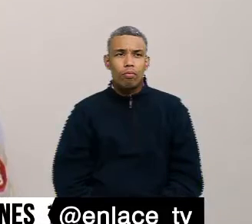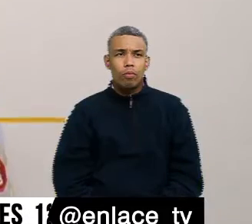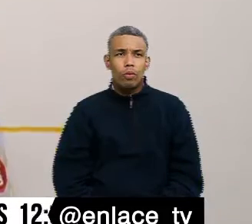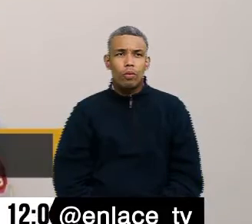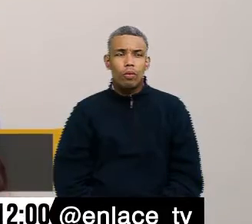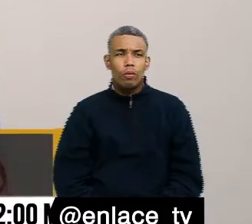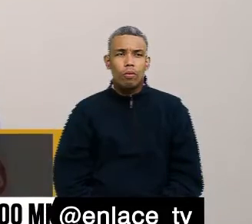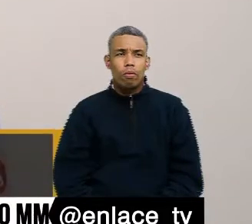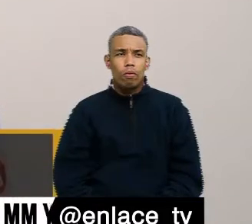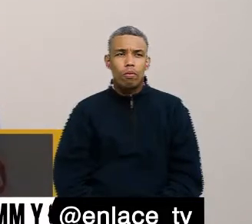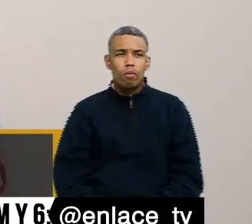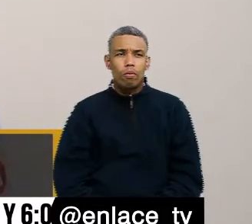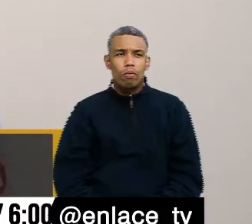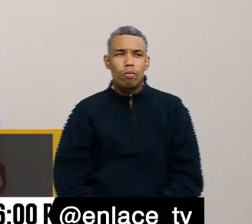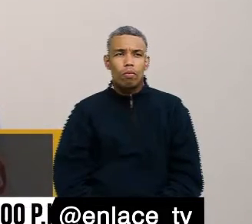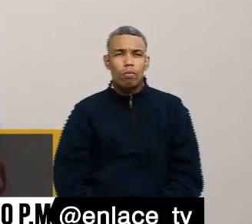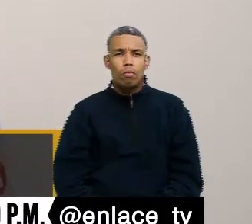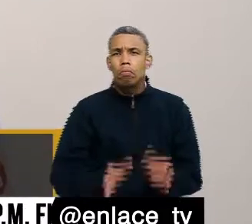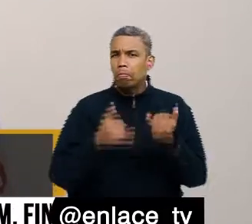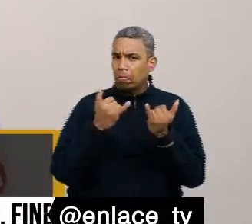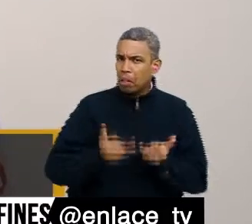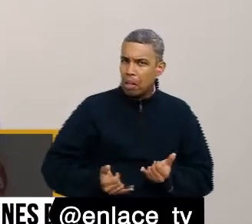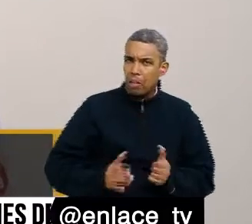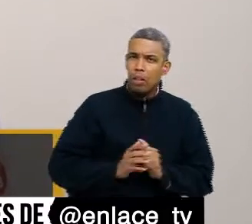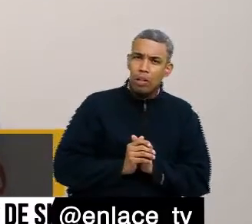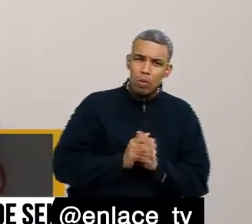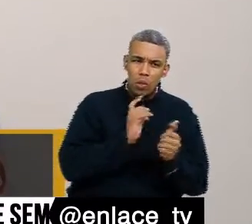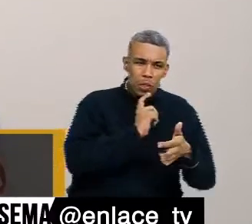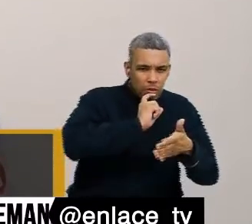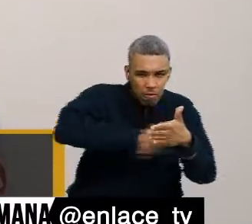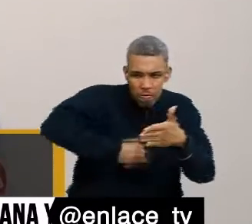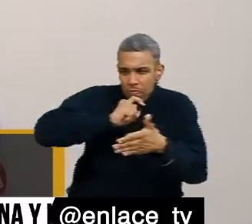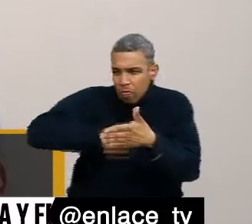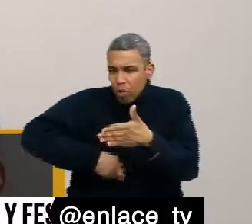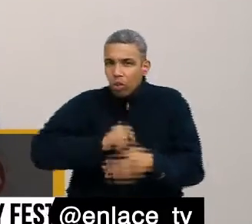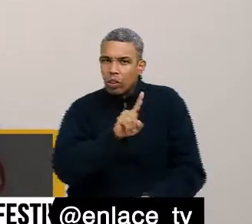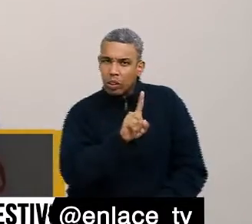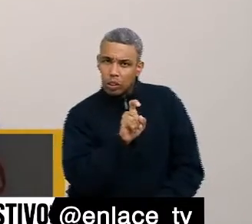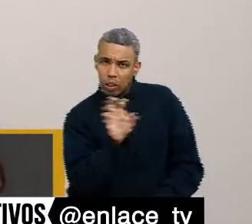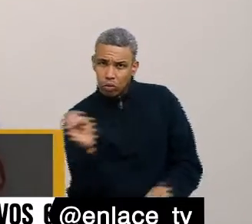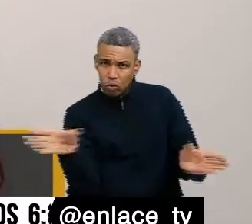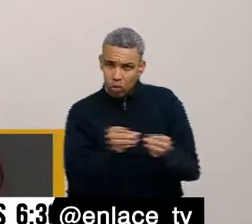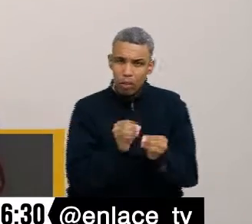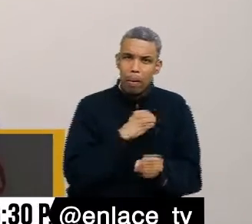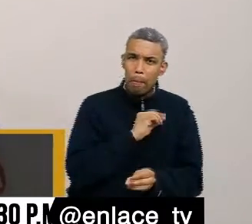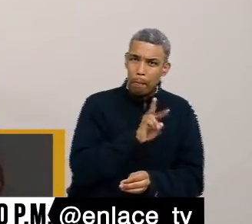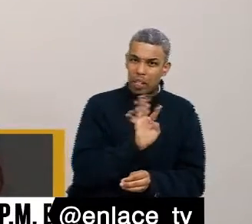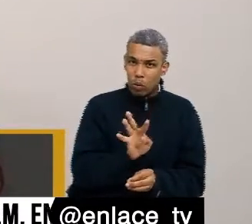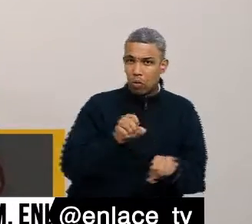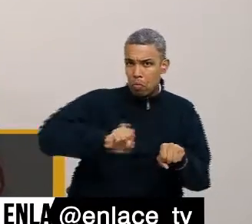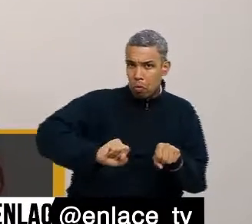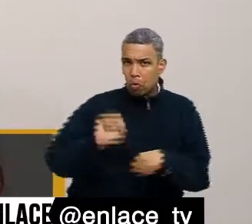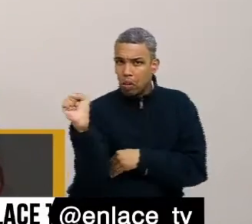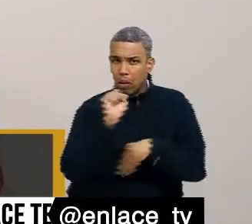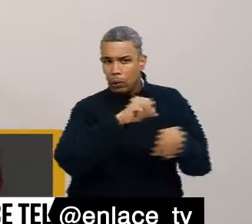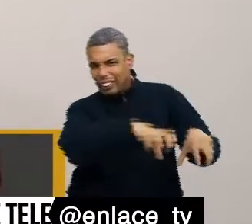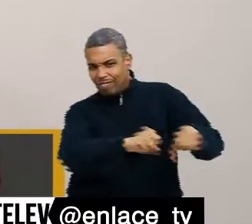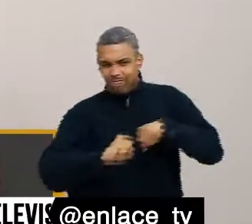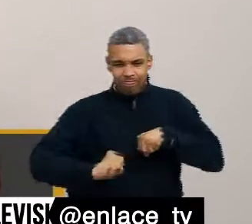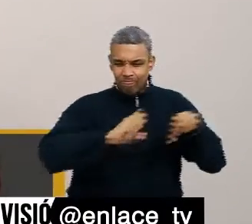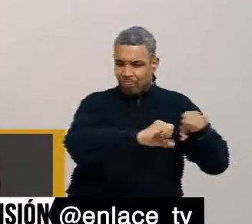Hasta el momento se han reportado 160 comparendos, 24 vehículos inmovilizados. Se han presentado hasta